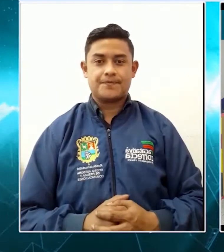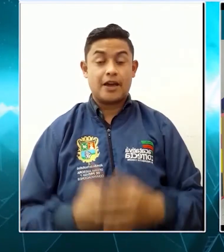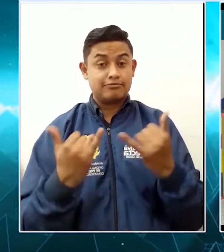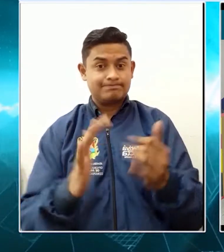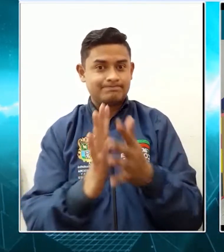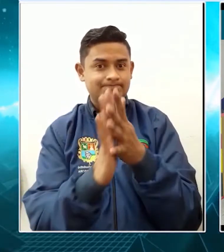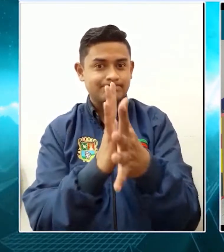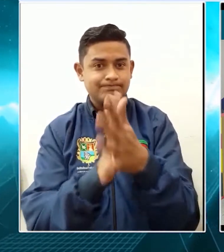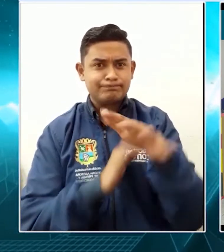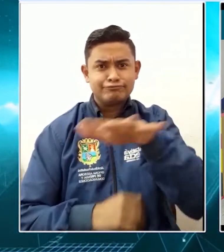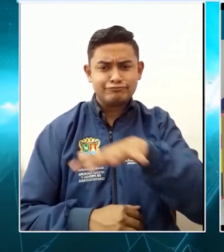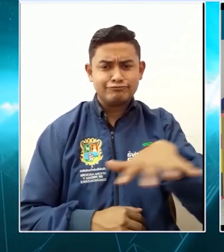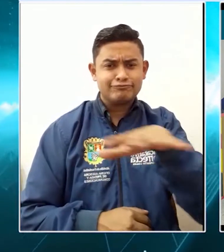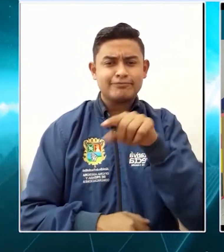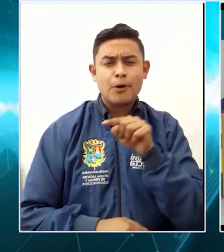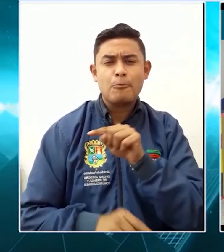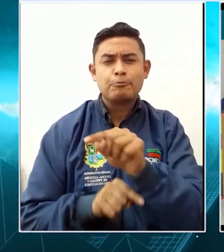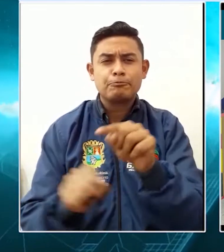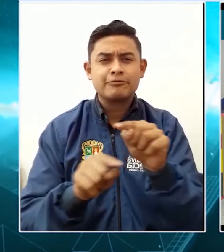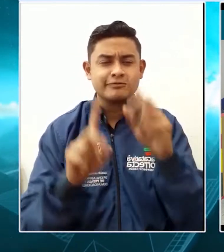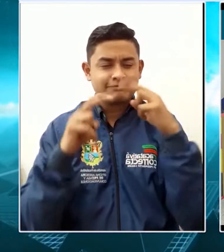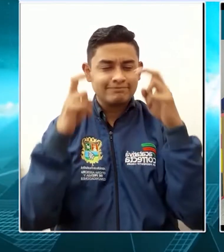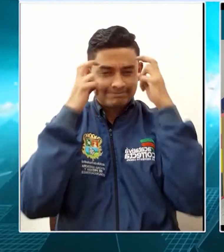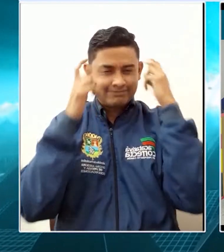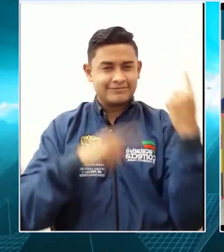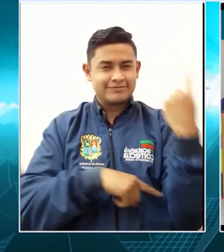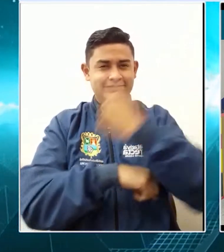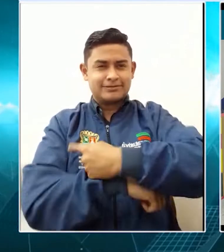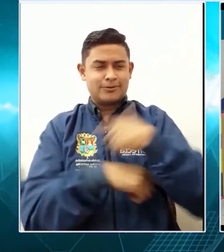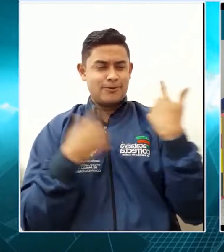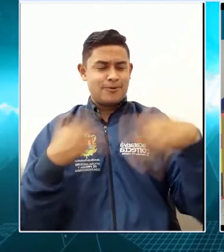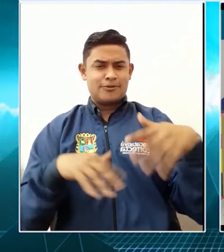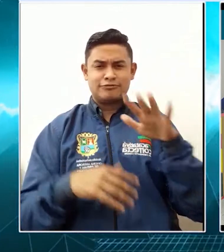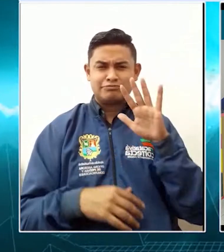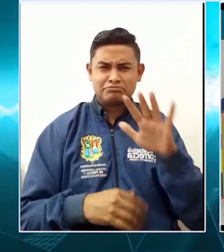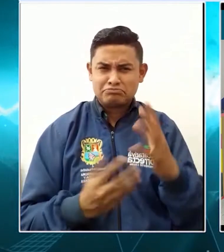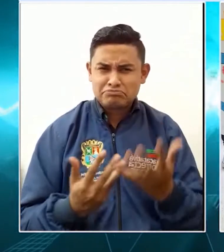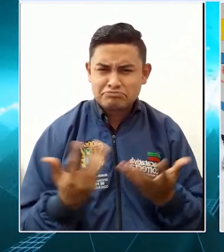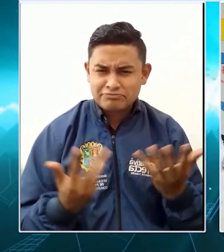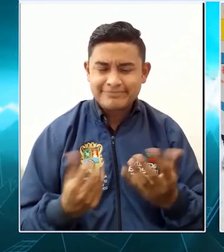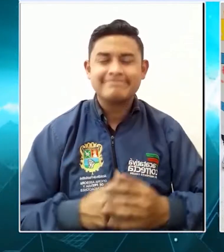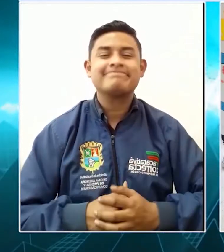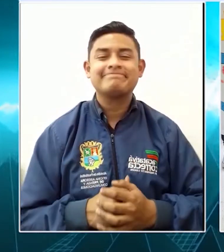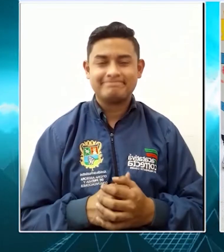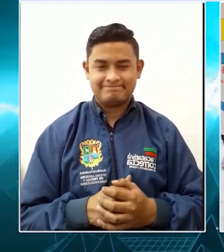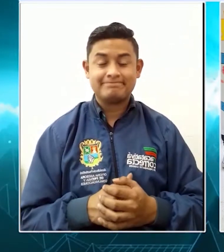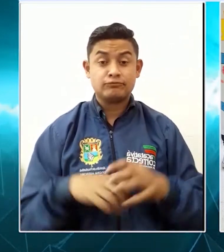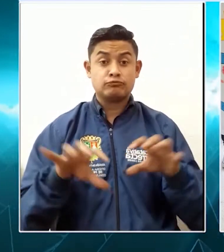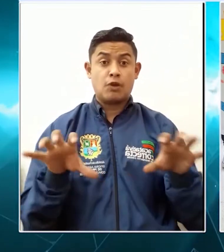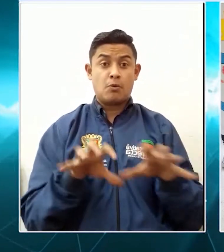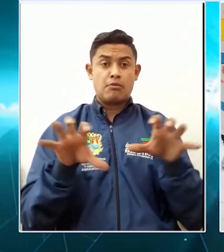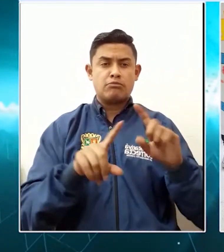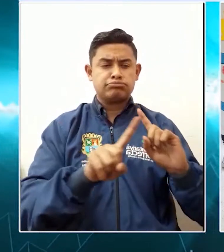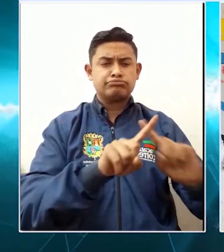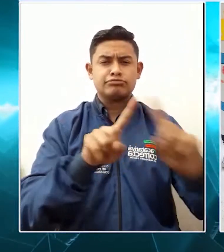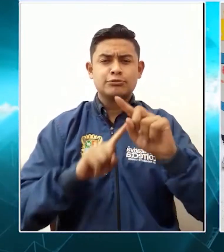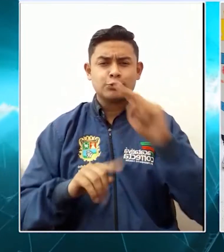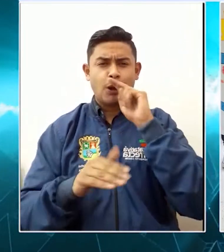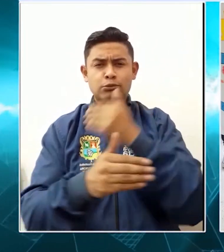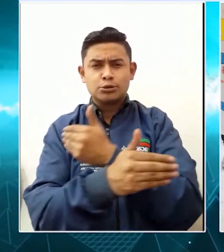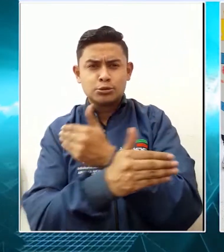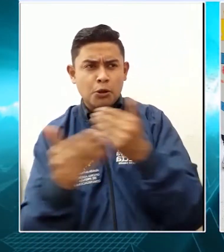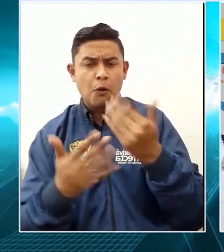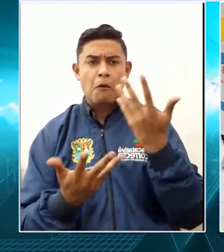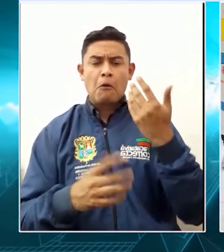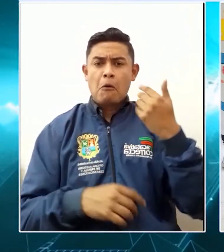conmemoramos el día mundial de concienciación sobre el autismo con una actividad para nuestros niños que conforman el